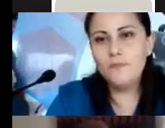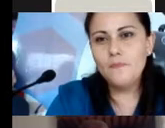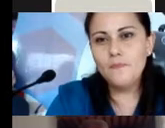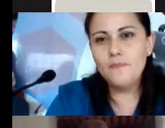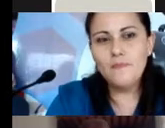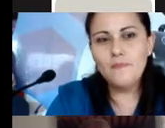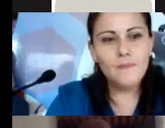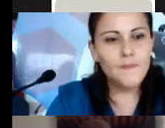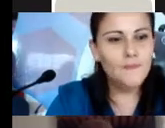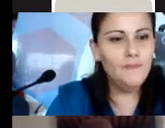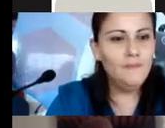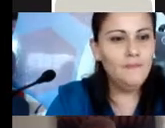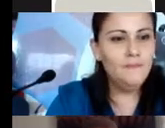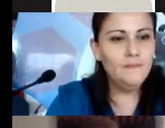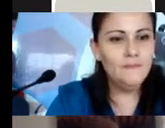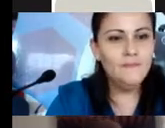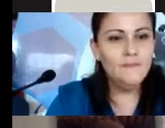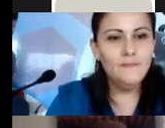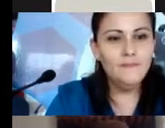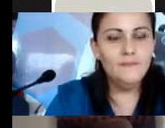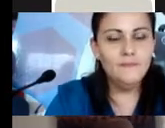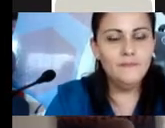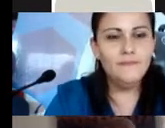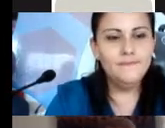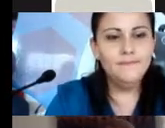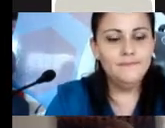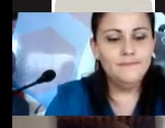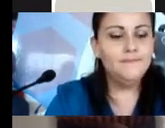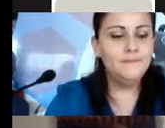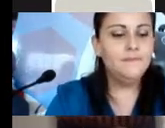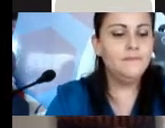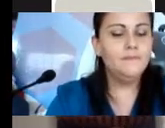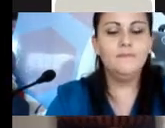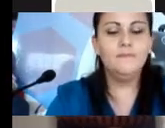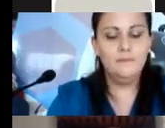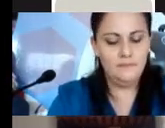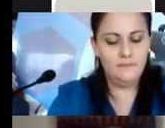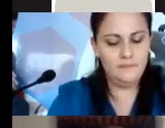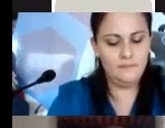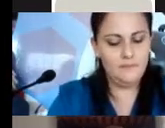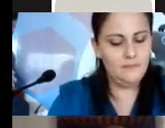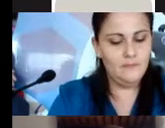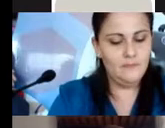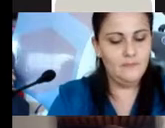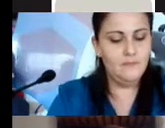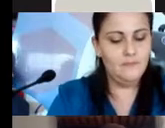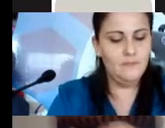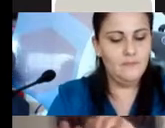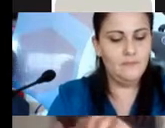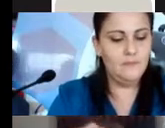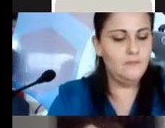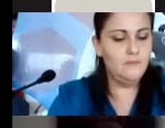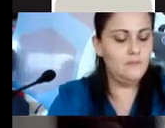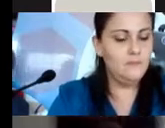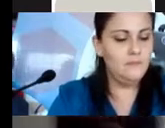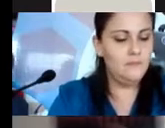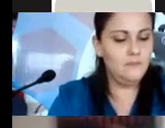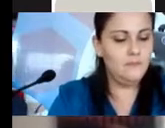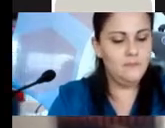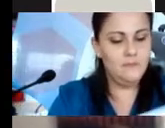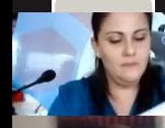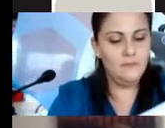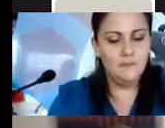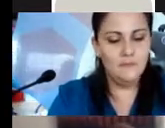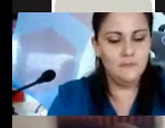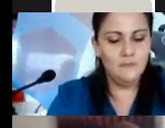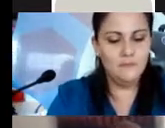decir, no es lo ideal el aire para parálisis cerebral infantil. Cubierta, es decir, cojines con celdas de aire o utilizar aire en la zona